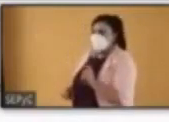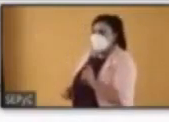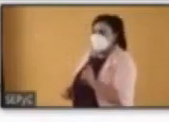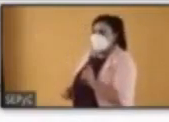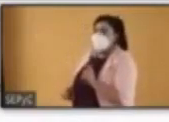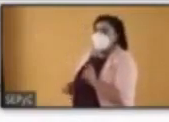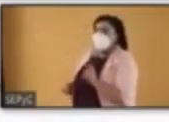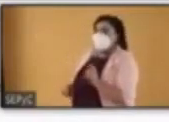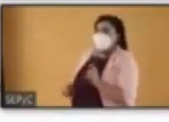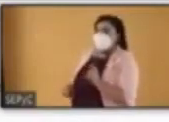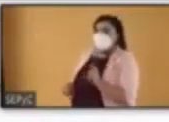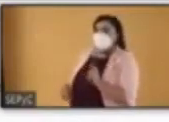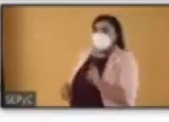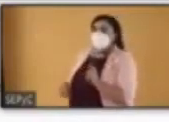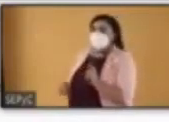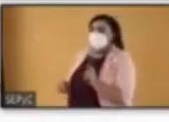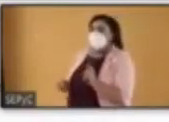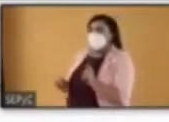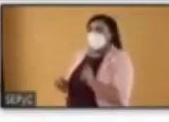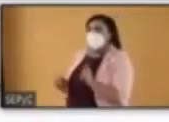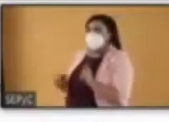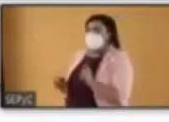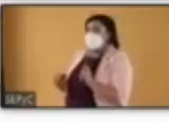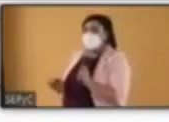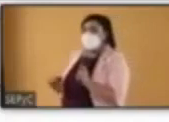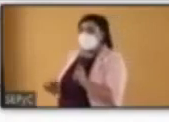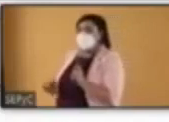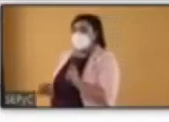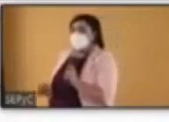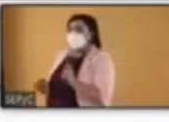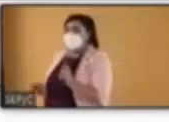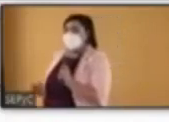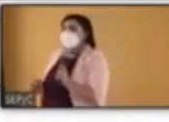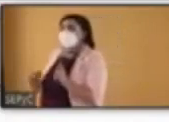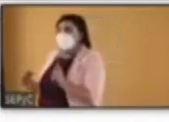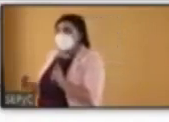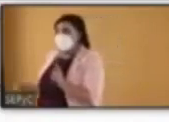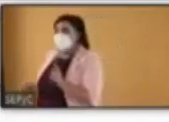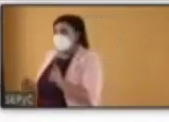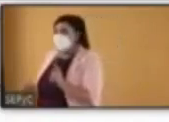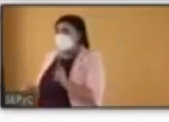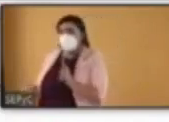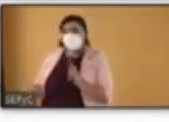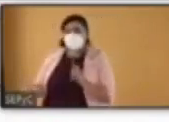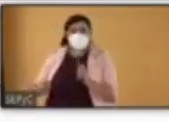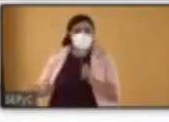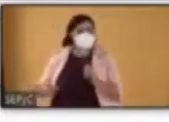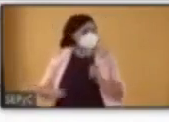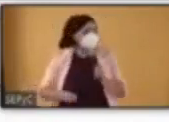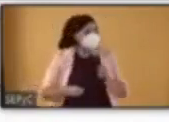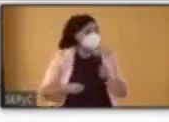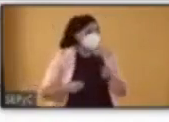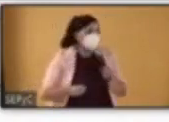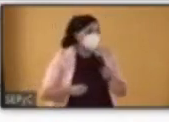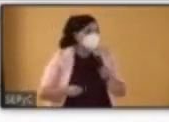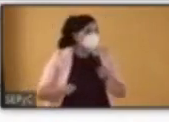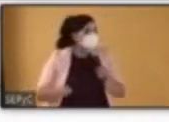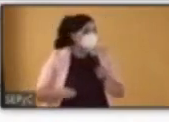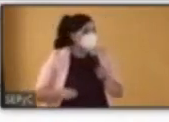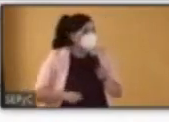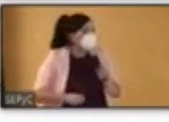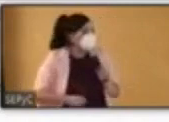de caracteres porque si no el sistema siempre nos va a estar generando un error en cada uno de los módulos y no nos